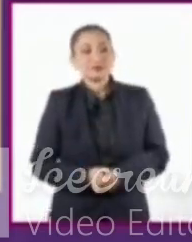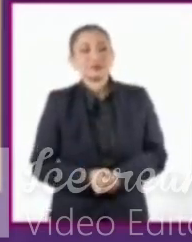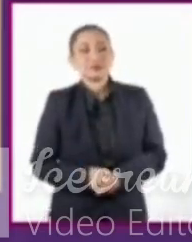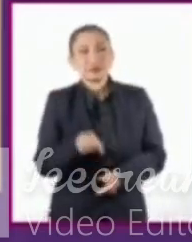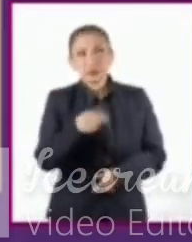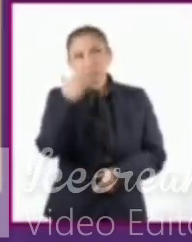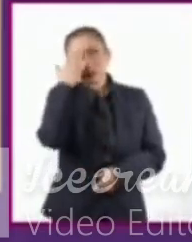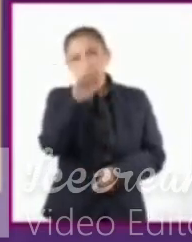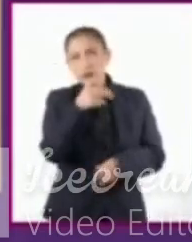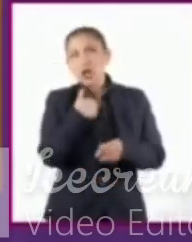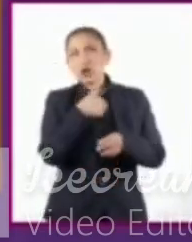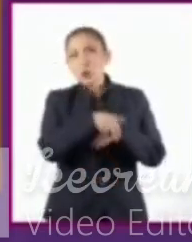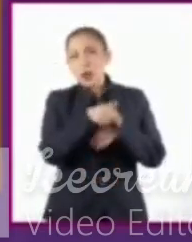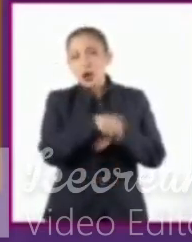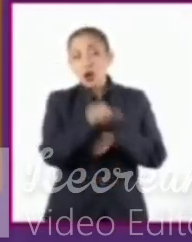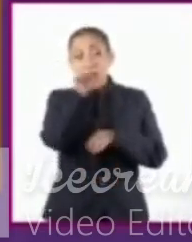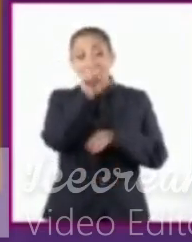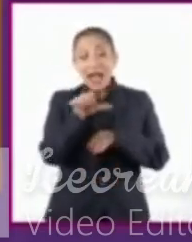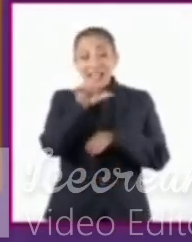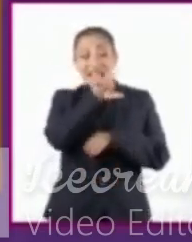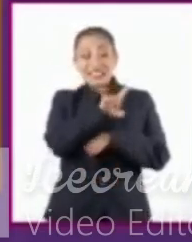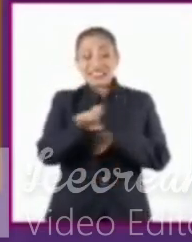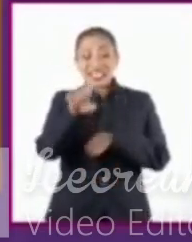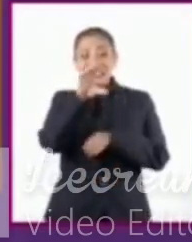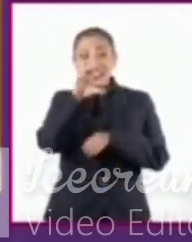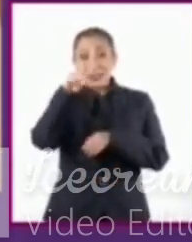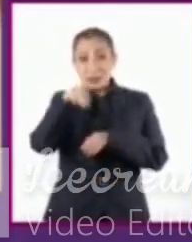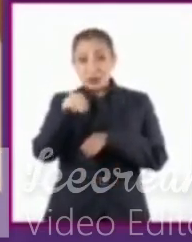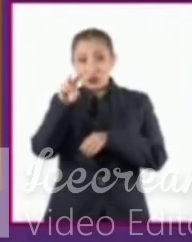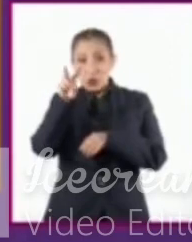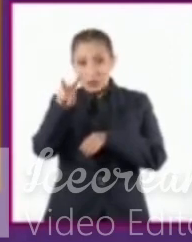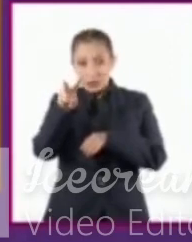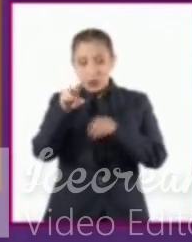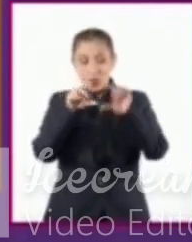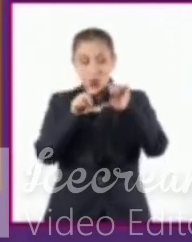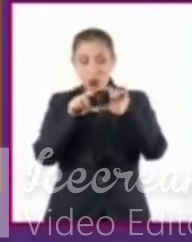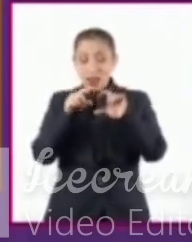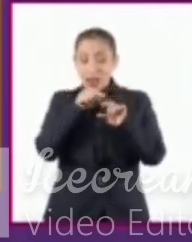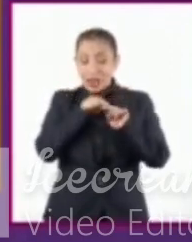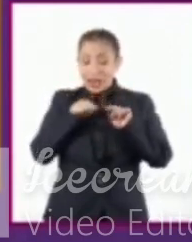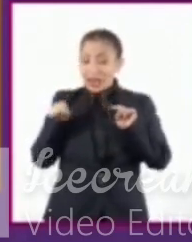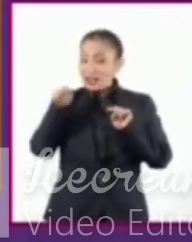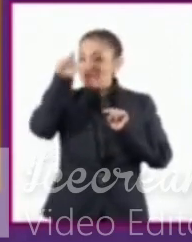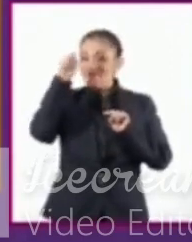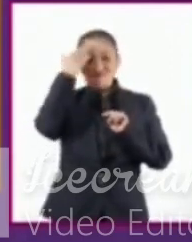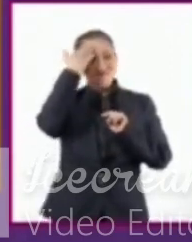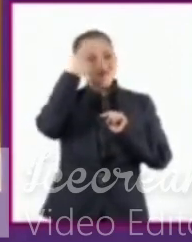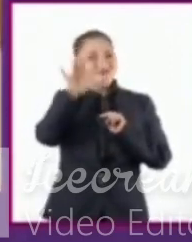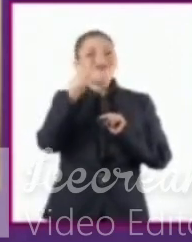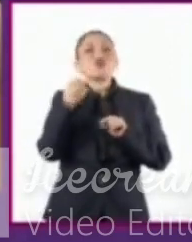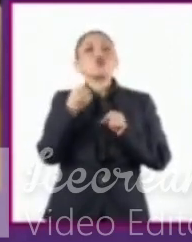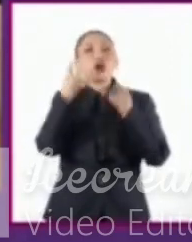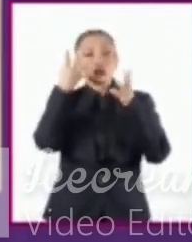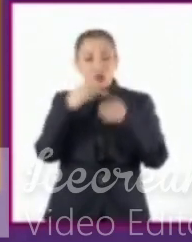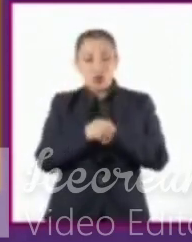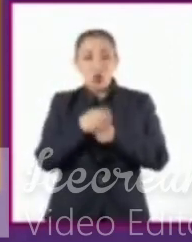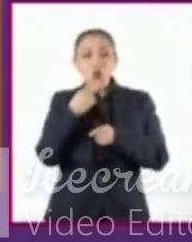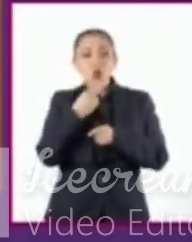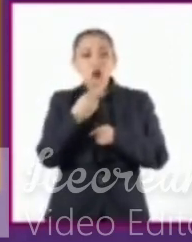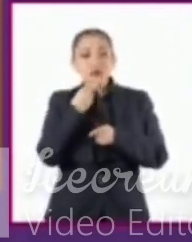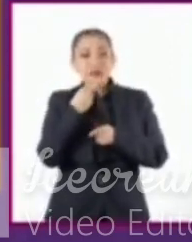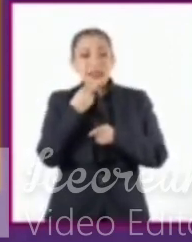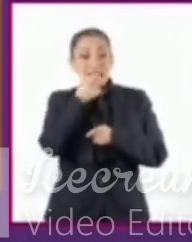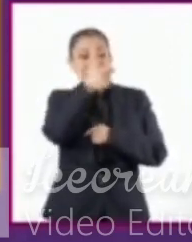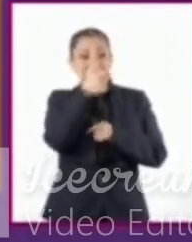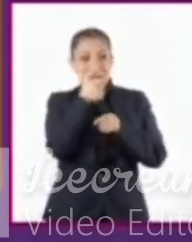Si sabemos que el área es de 100 centímetros cuadrados y sus lados no los conocemos, utilizamos una